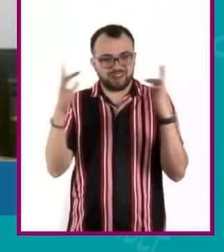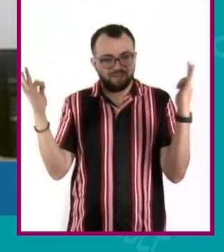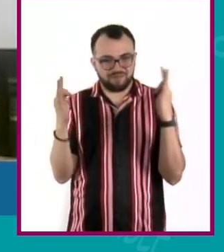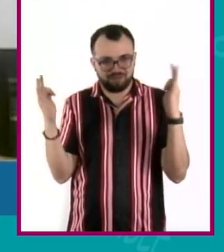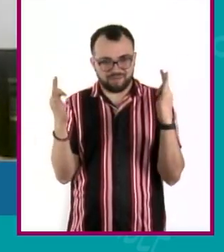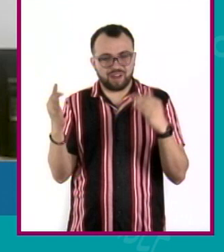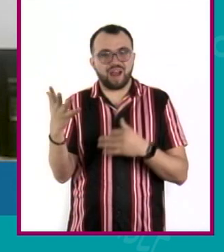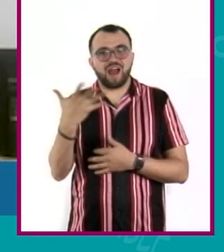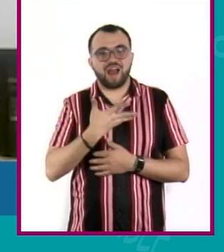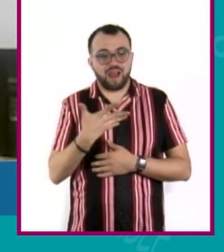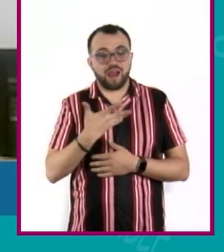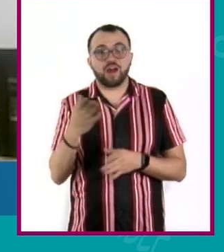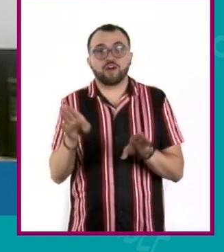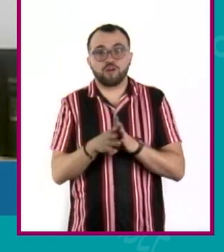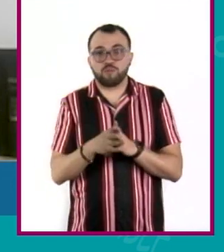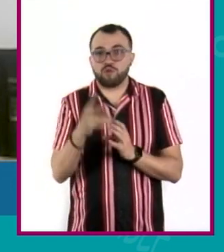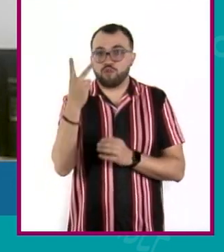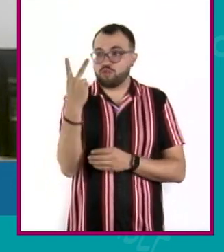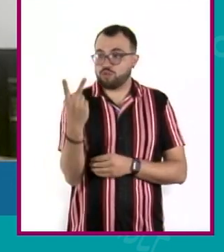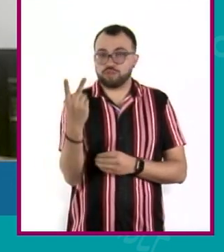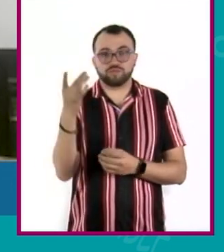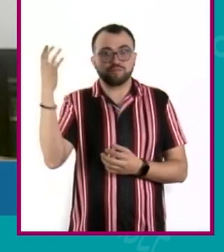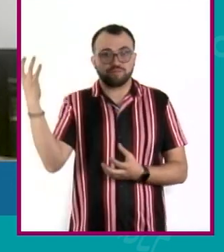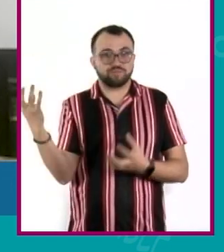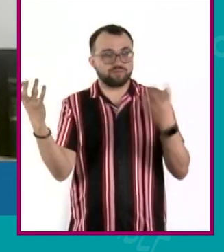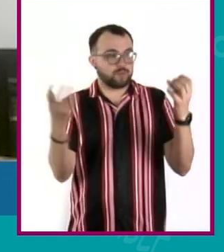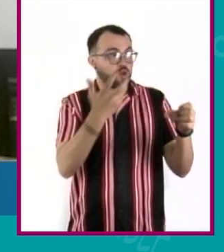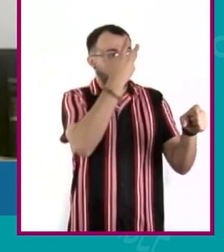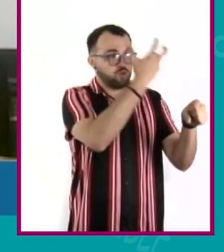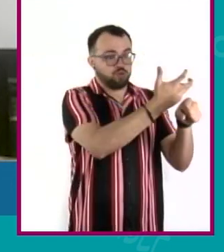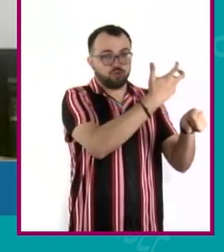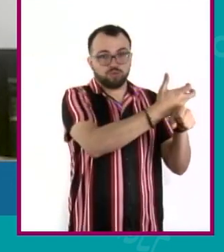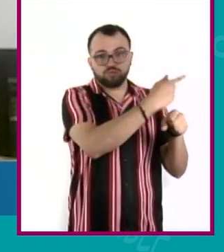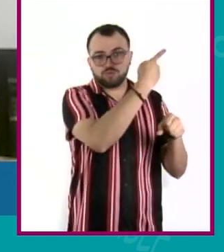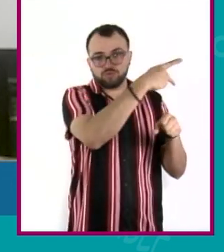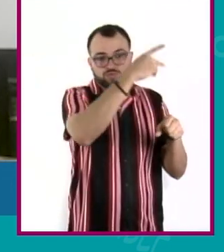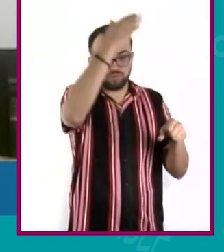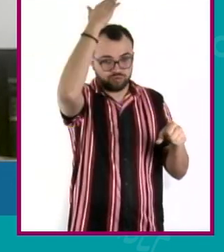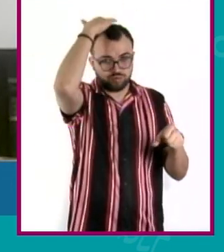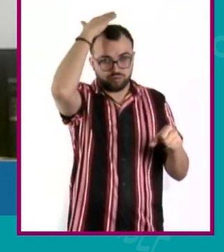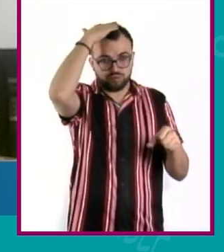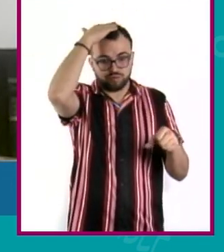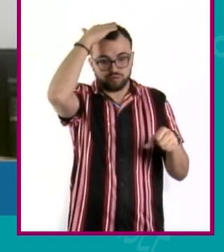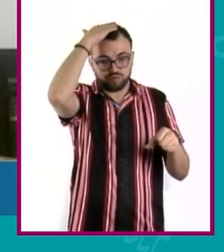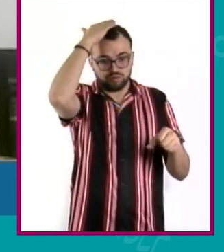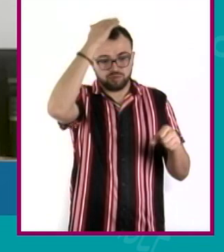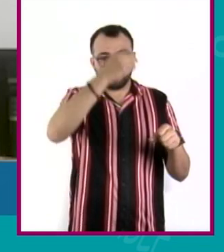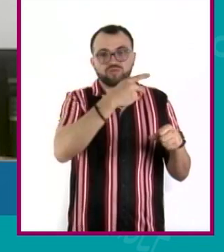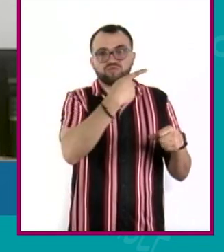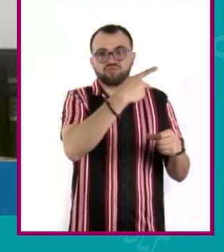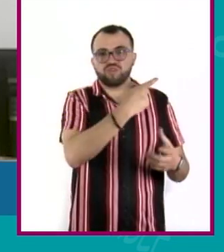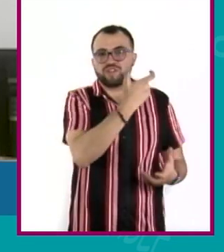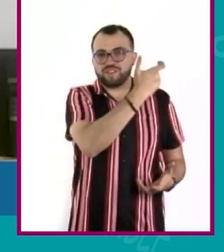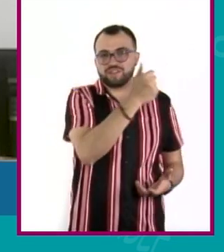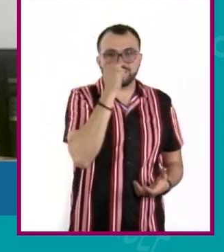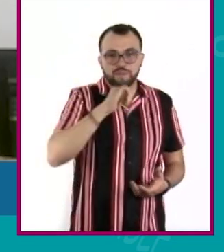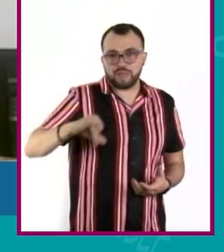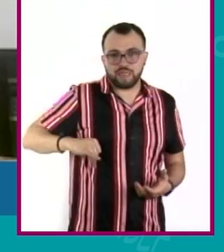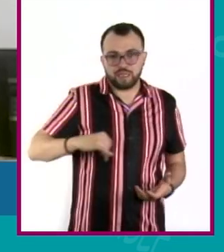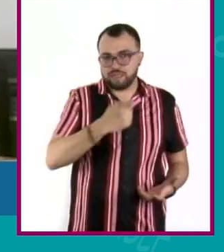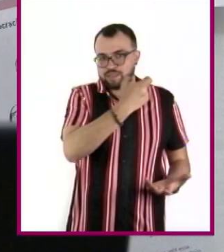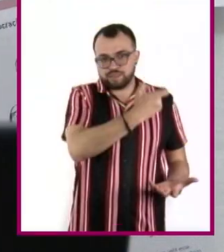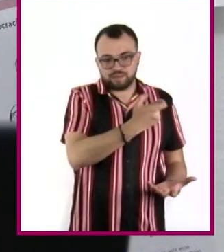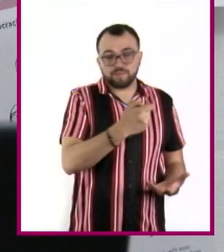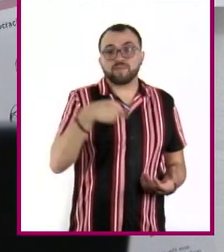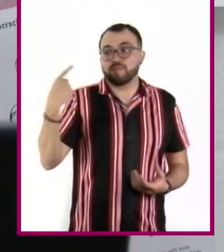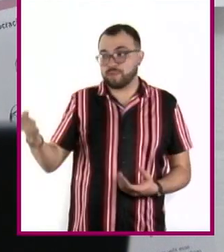existían dos polos de poder, Estados Unidos a la cabeza de la implementación de una ideología capitalista y Unión de Repúblicas